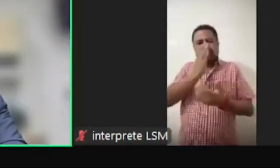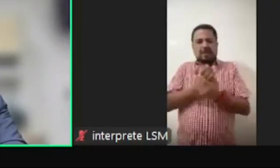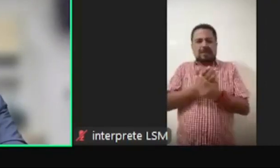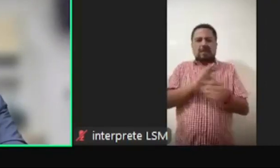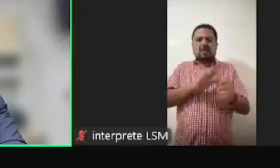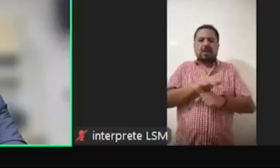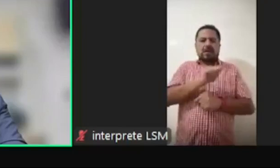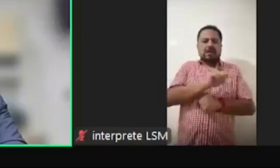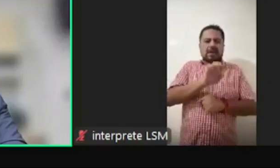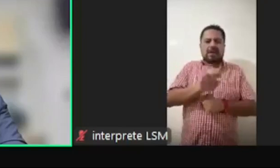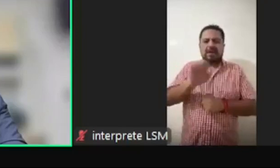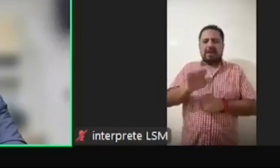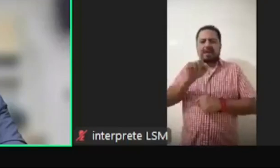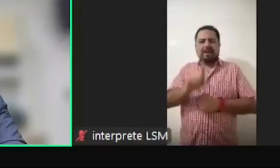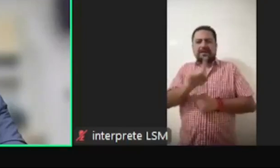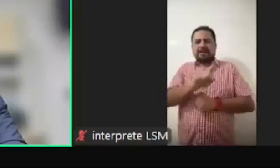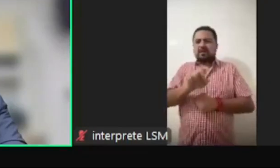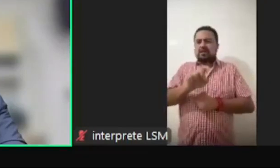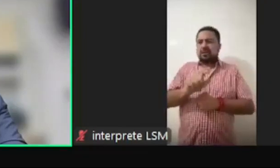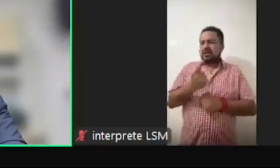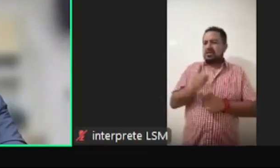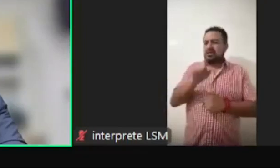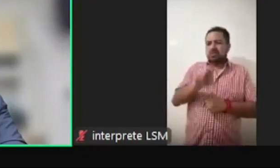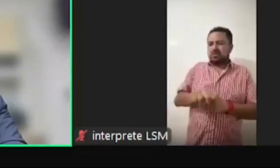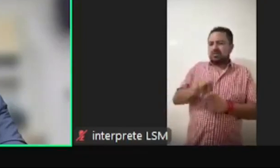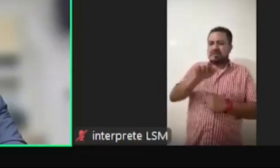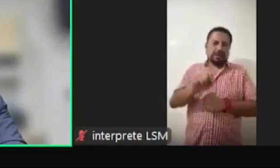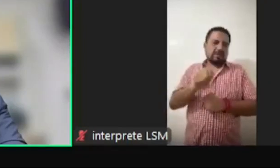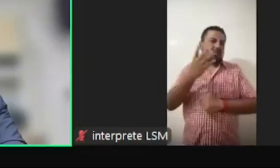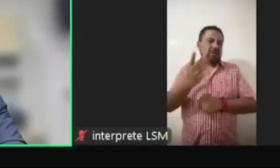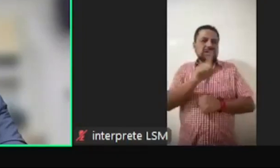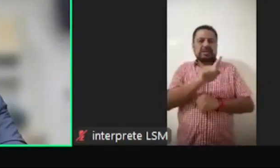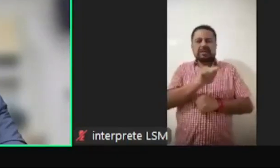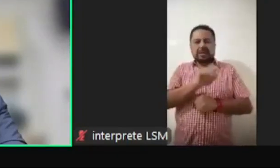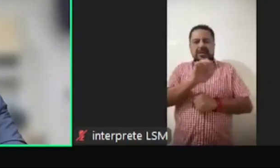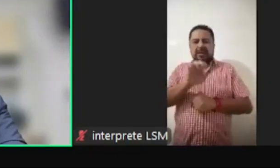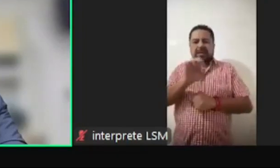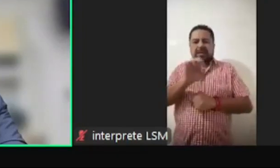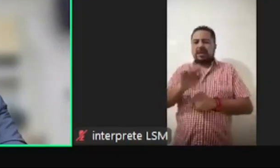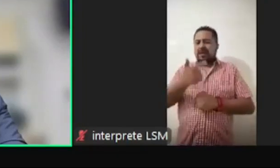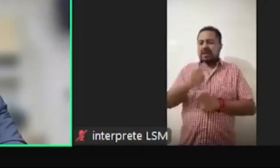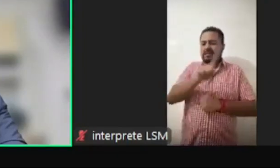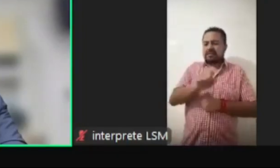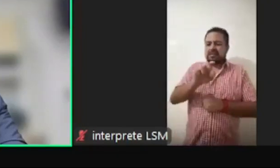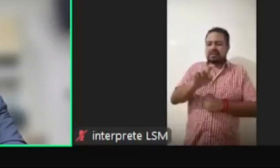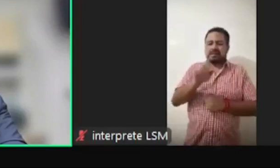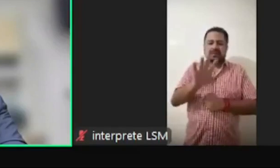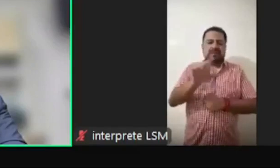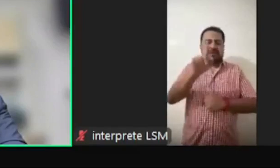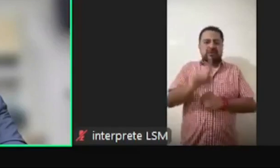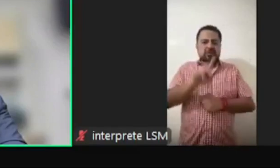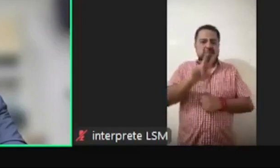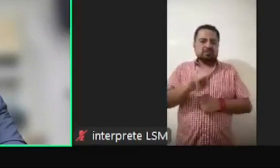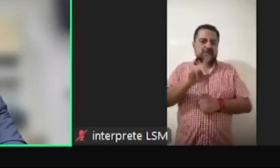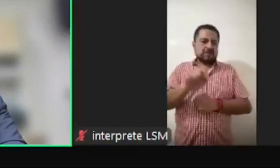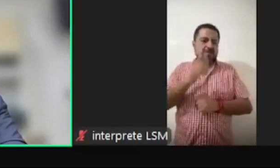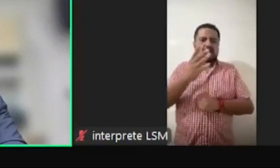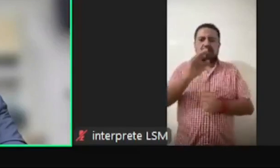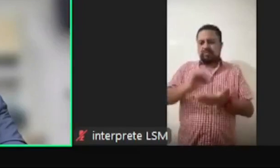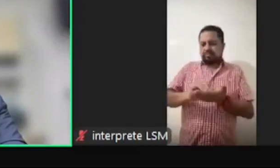T diagonal GEC diagonal 131 diagonal 2024 y T diagonal GEC diagonal 135 diagonal 2024